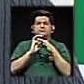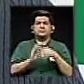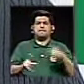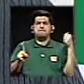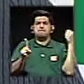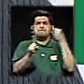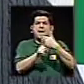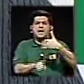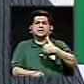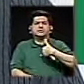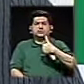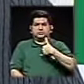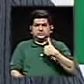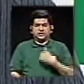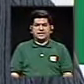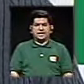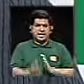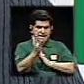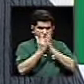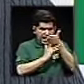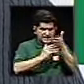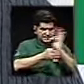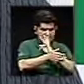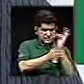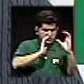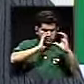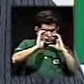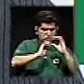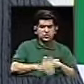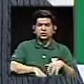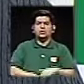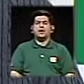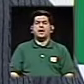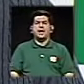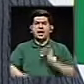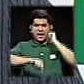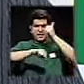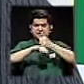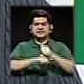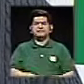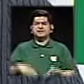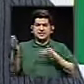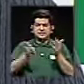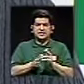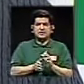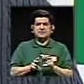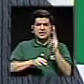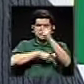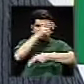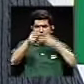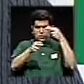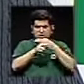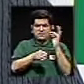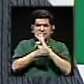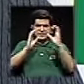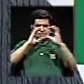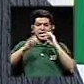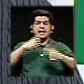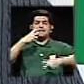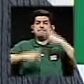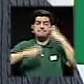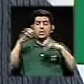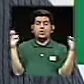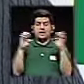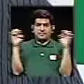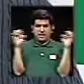impacto que habría en el acceso a telecomunicaciones universalización de telecomunicaciones toda la problemática de la